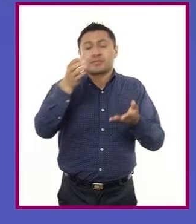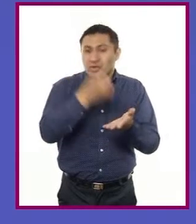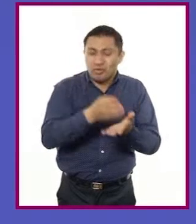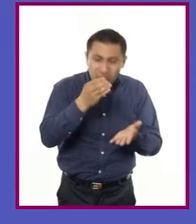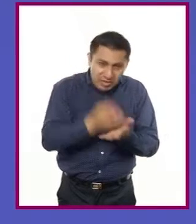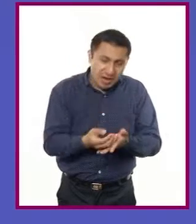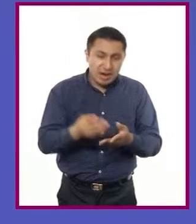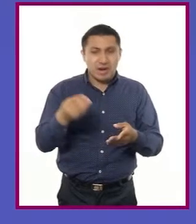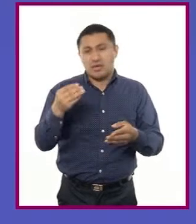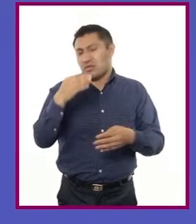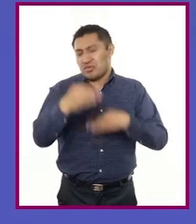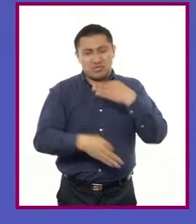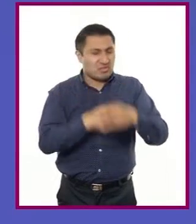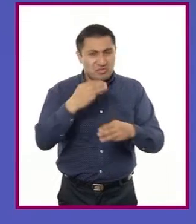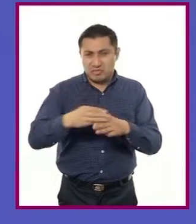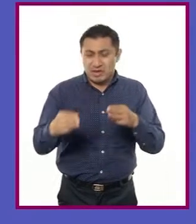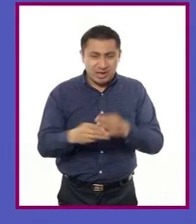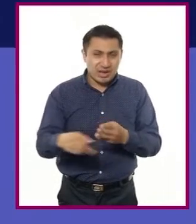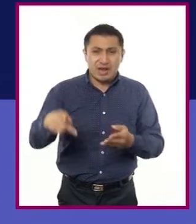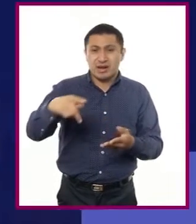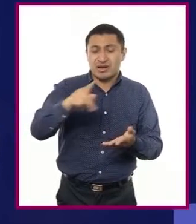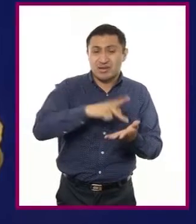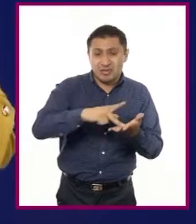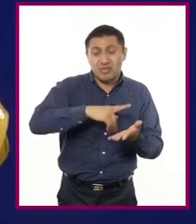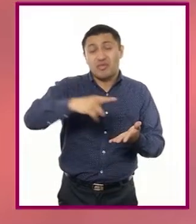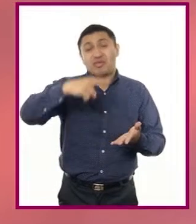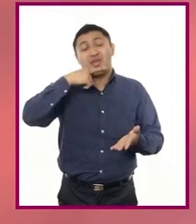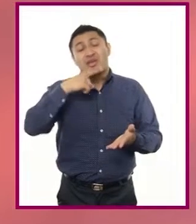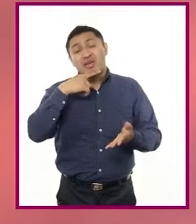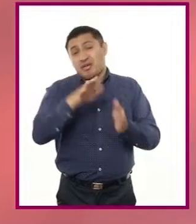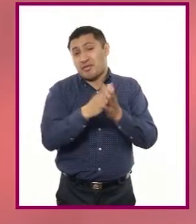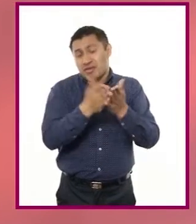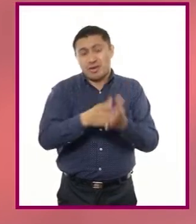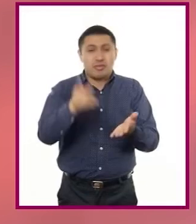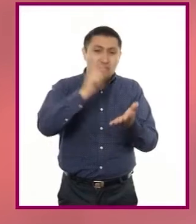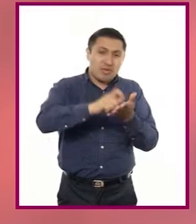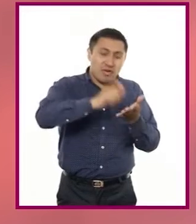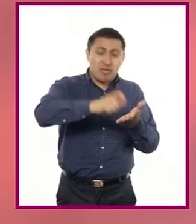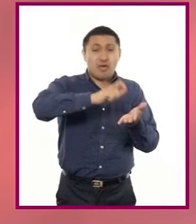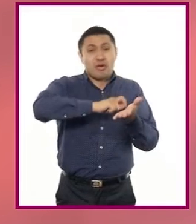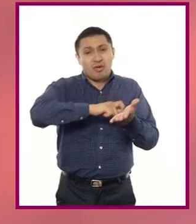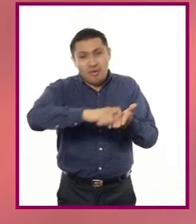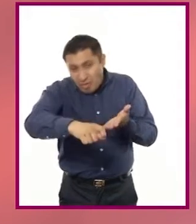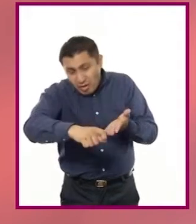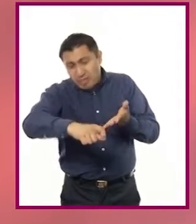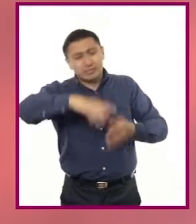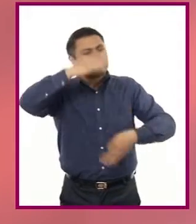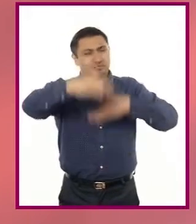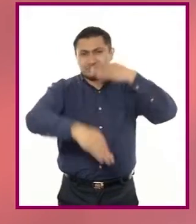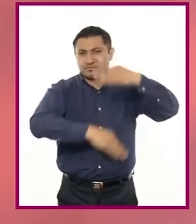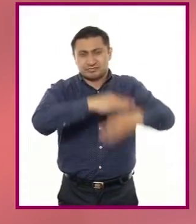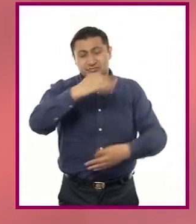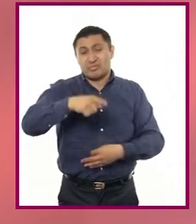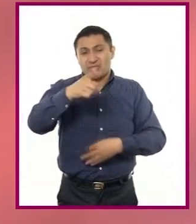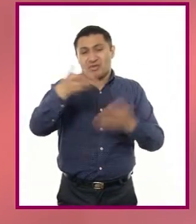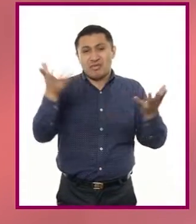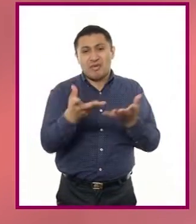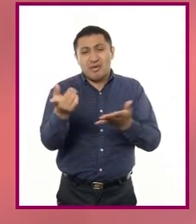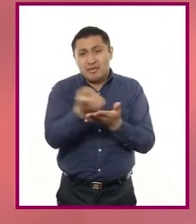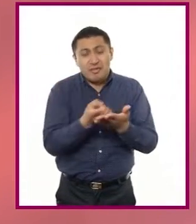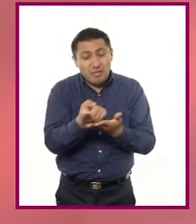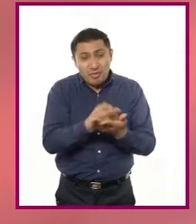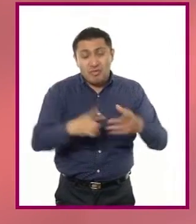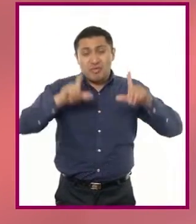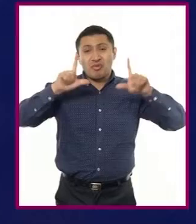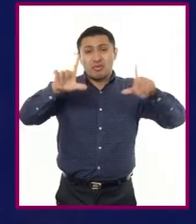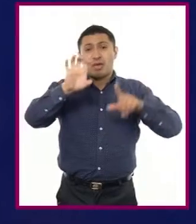un bolígrafo y su libro de texto. Anoten, rayen, subrayen y hagan un esquema con las ideas y